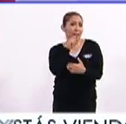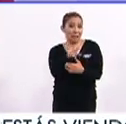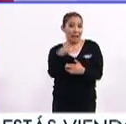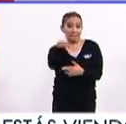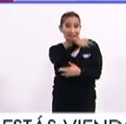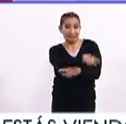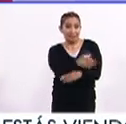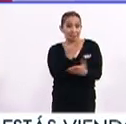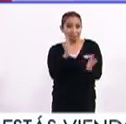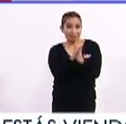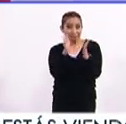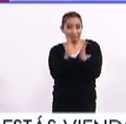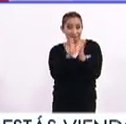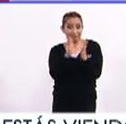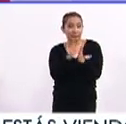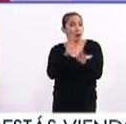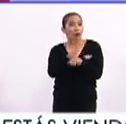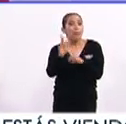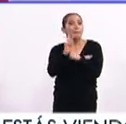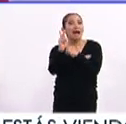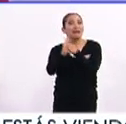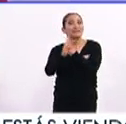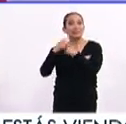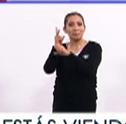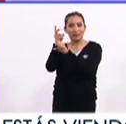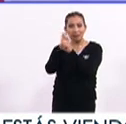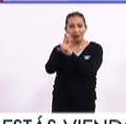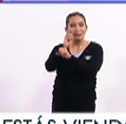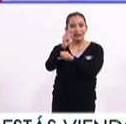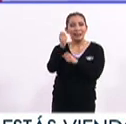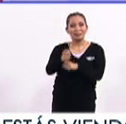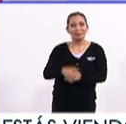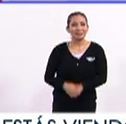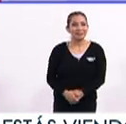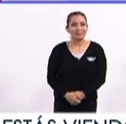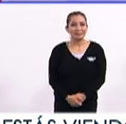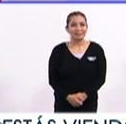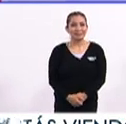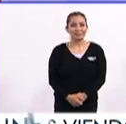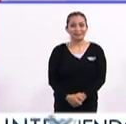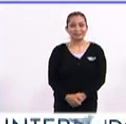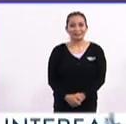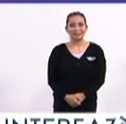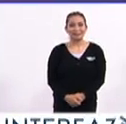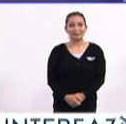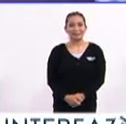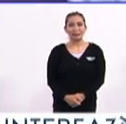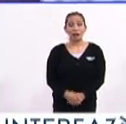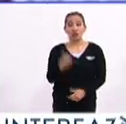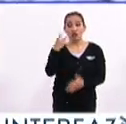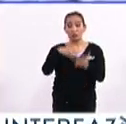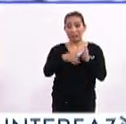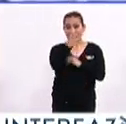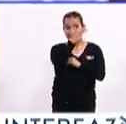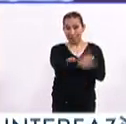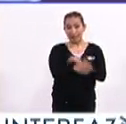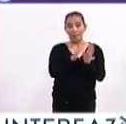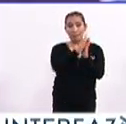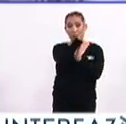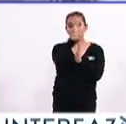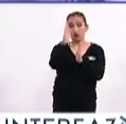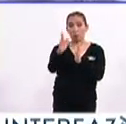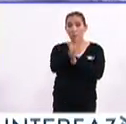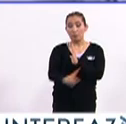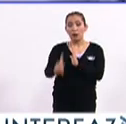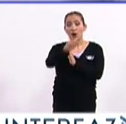los principales participantes son países invitados. Vamos a ver de qué se trata. En 2007, la